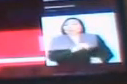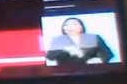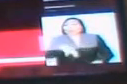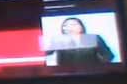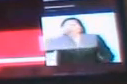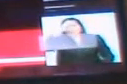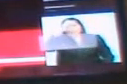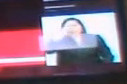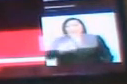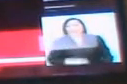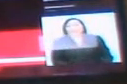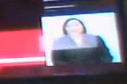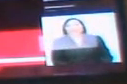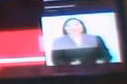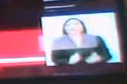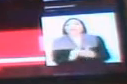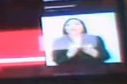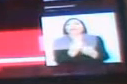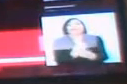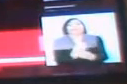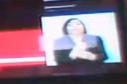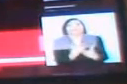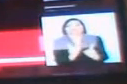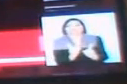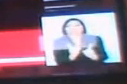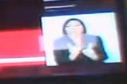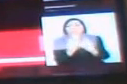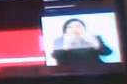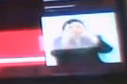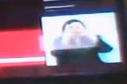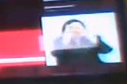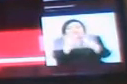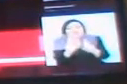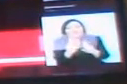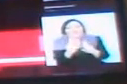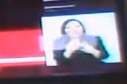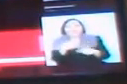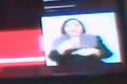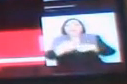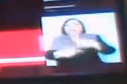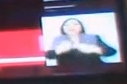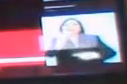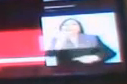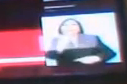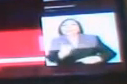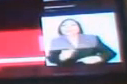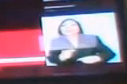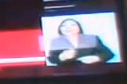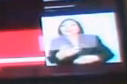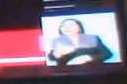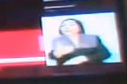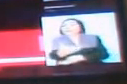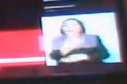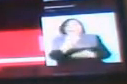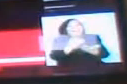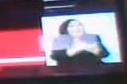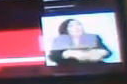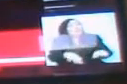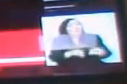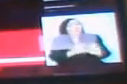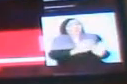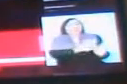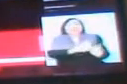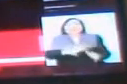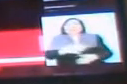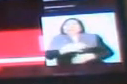país, en que la democracia y el respeto por el prójimo sean banderas, dejando de lado